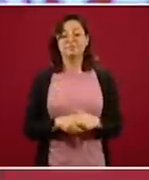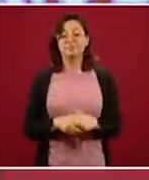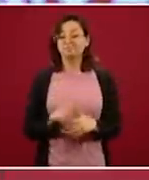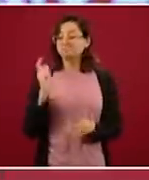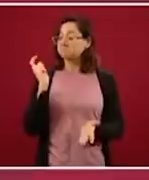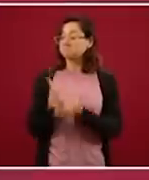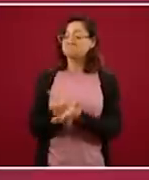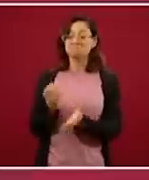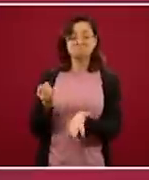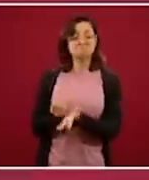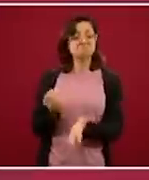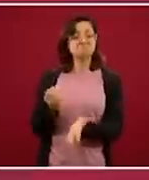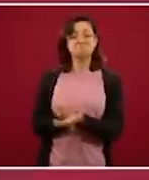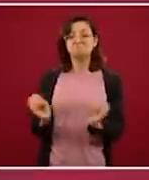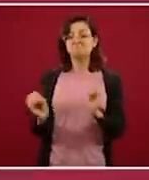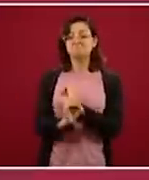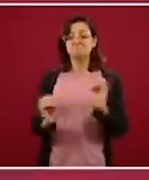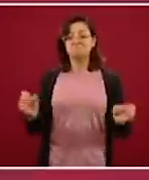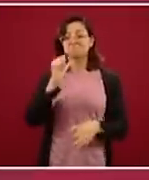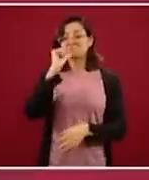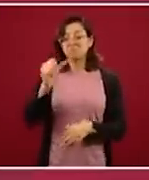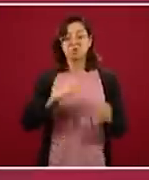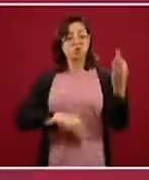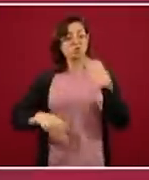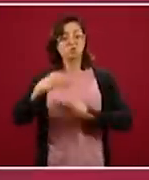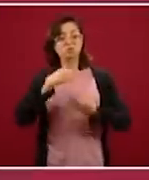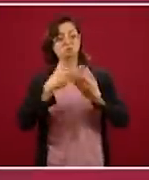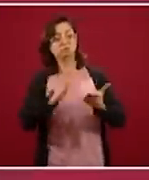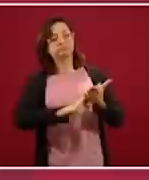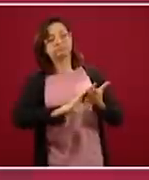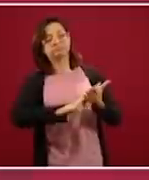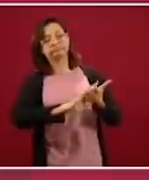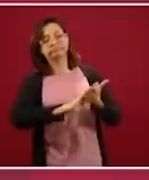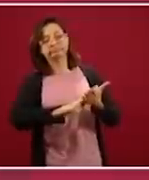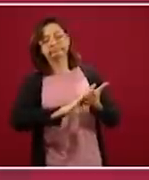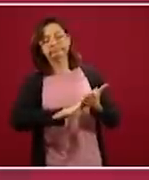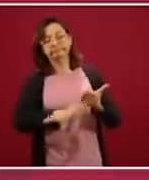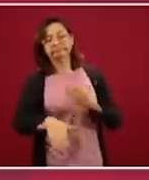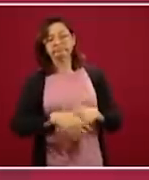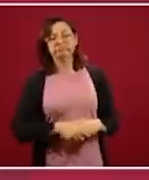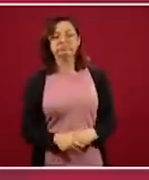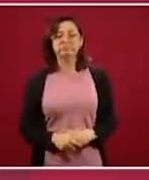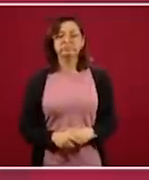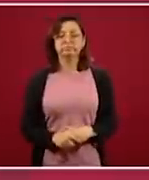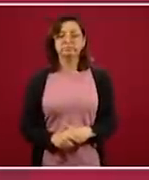no pagaban impuestos, se les condonaban los impuestos.